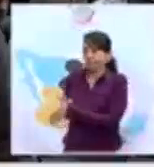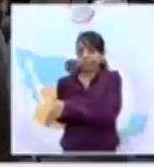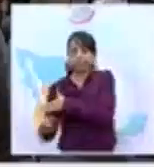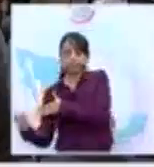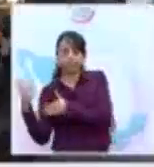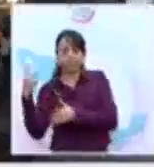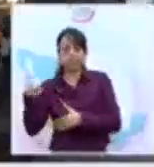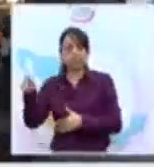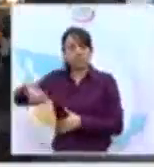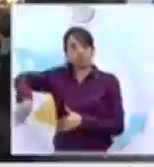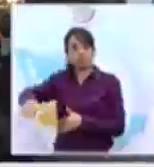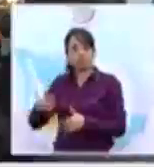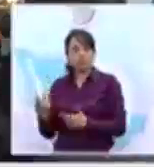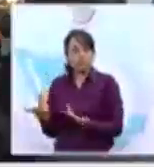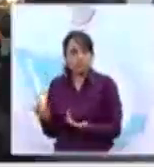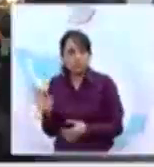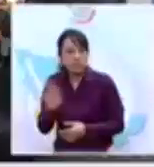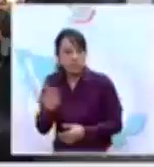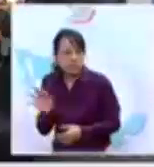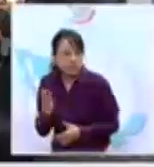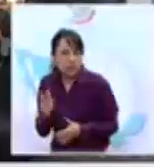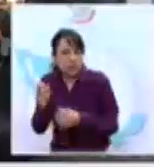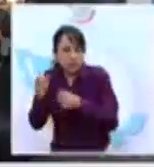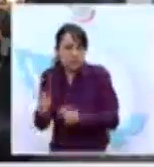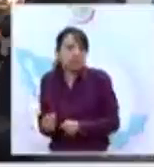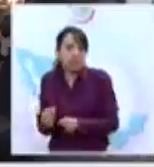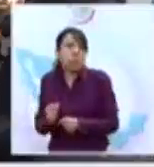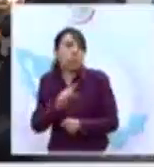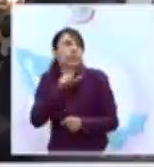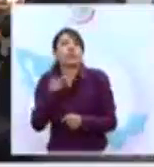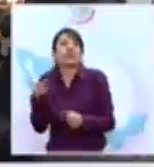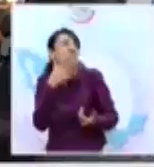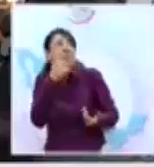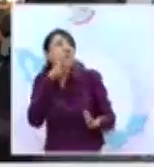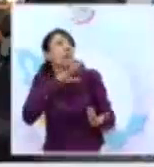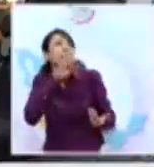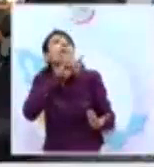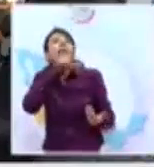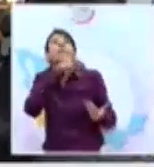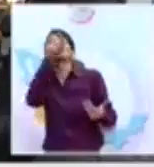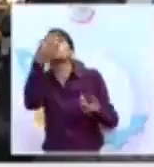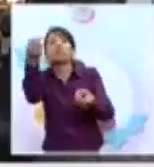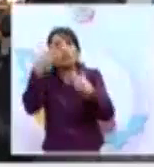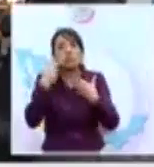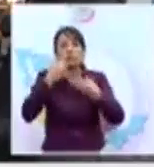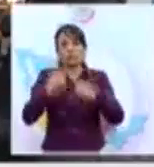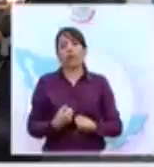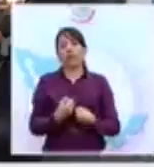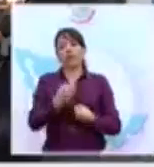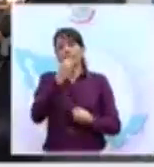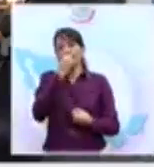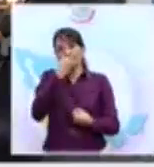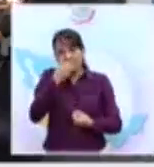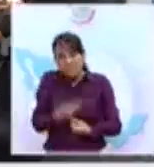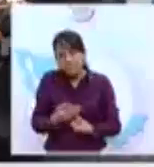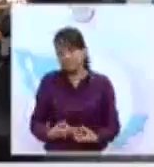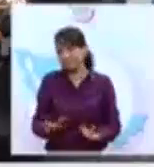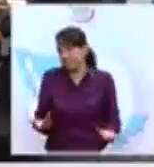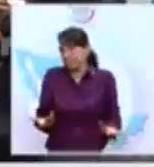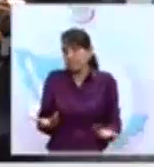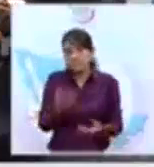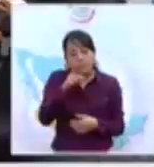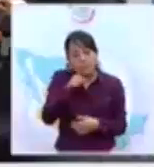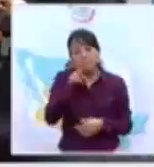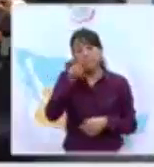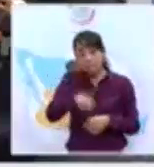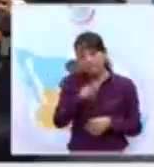nos vamos en la parte cosmética, que se vea que hay grandes avances. Las evaluaciones de oportunidades,